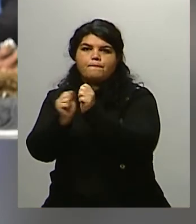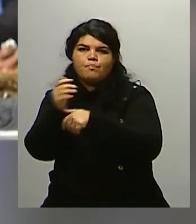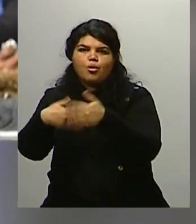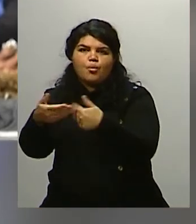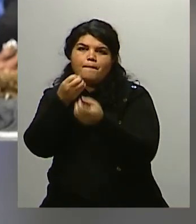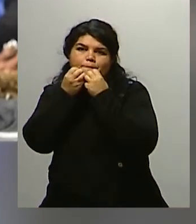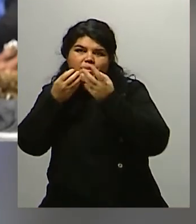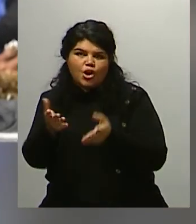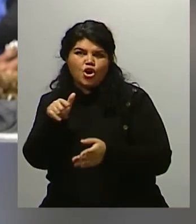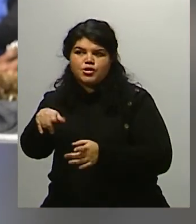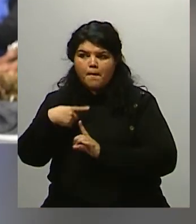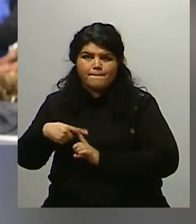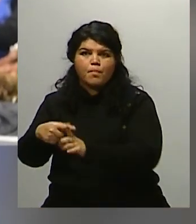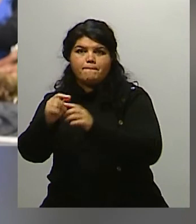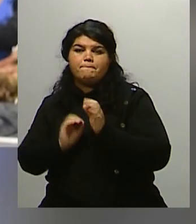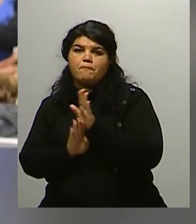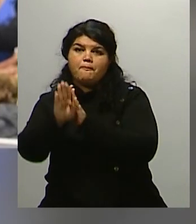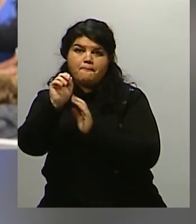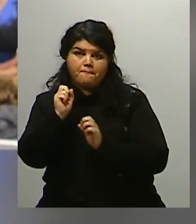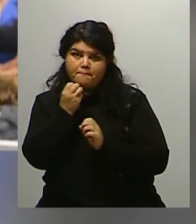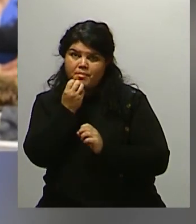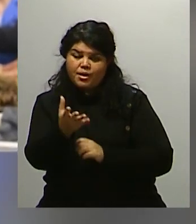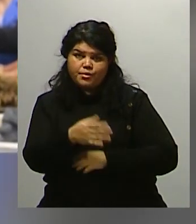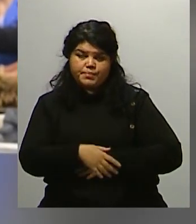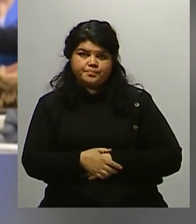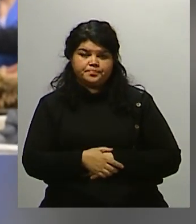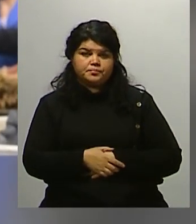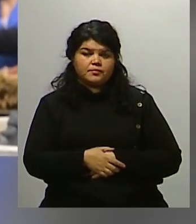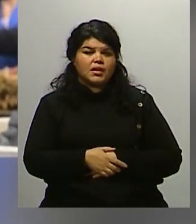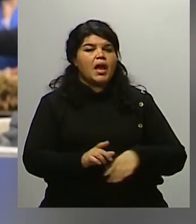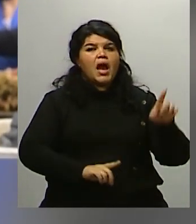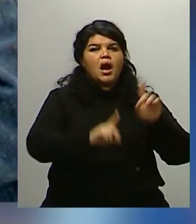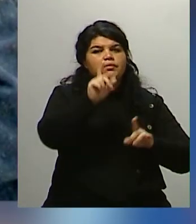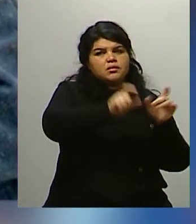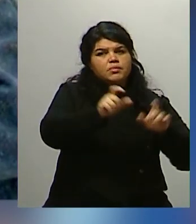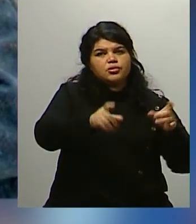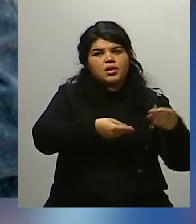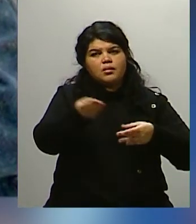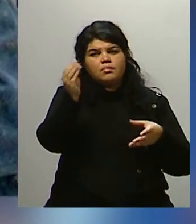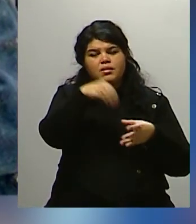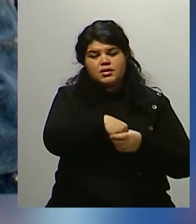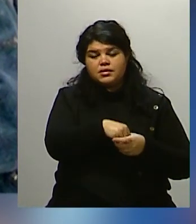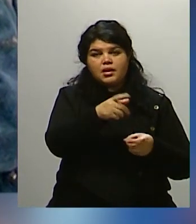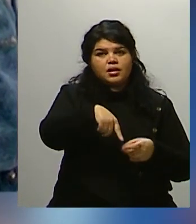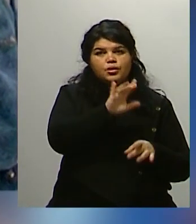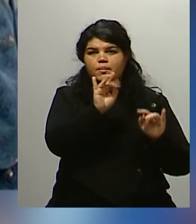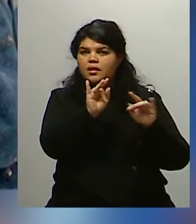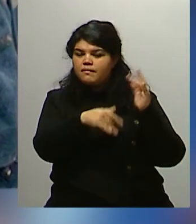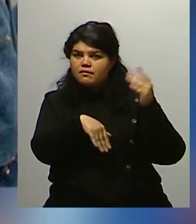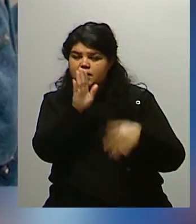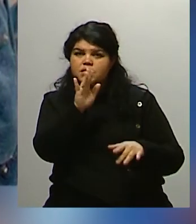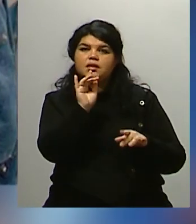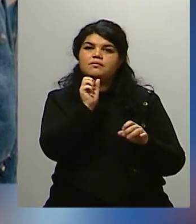cuales te dicen los empleadores que les cuesta tomar trabajadores en blanco, generalmente tienen esa modalidad de aprueba o encuentran siempre